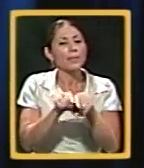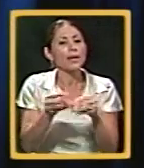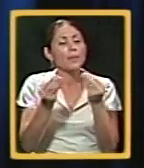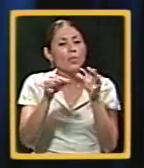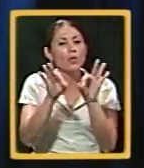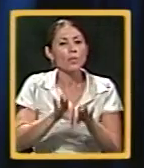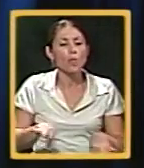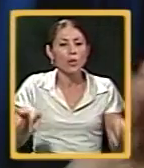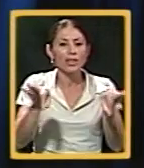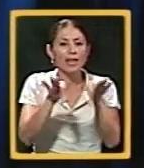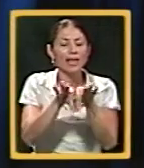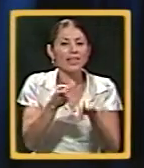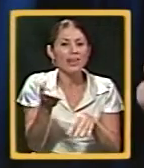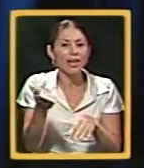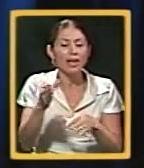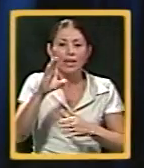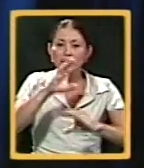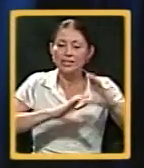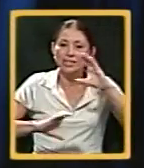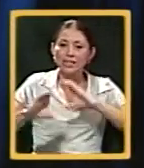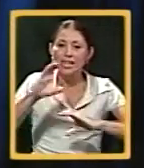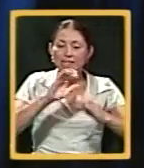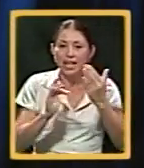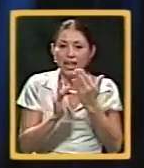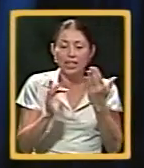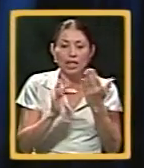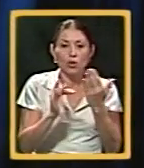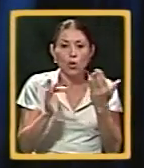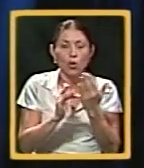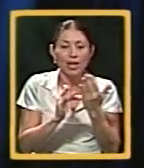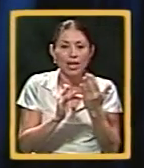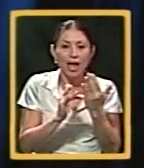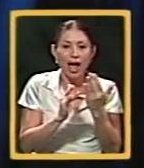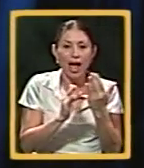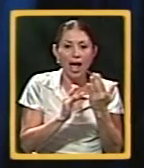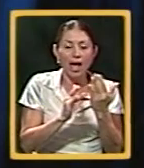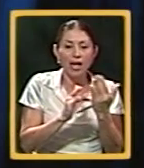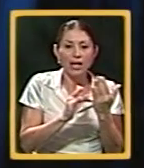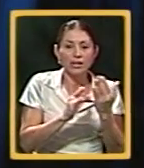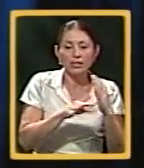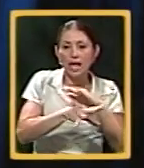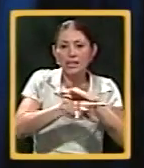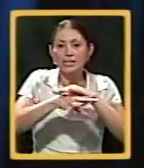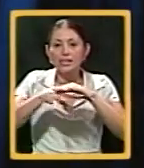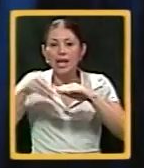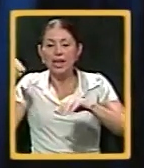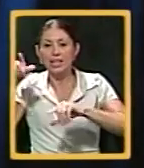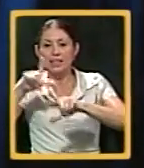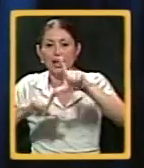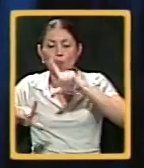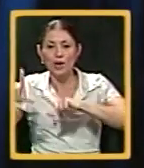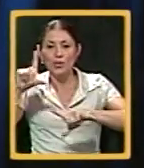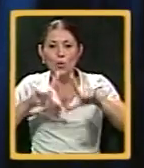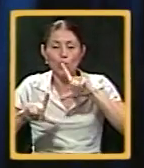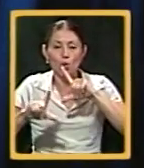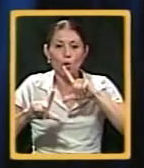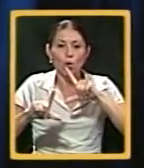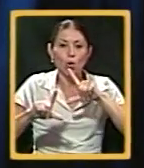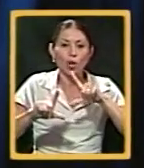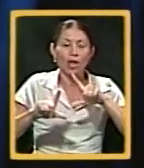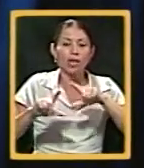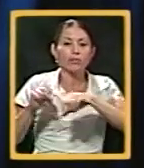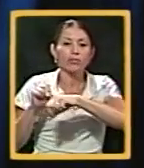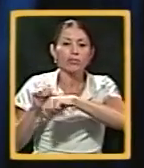importante es que la ciencia y la tecnología salen del laboratorio, salen de los centros académicos y permean más